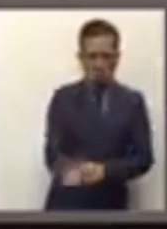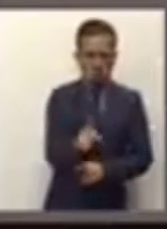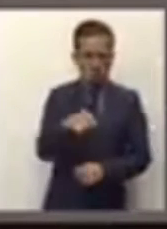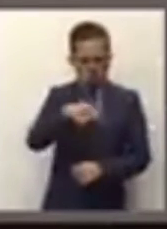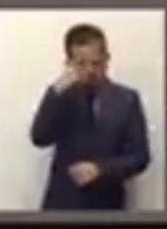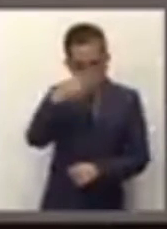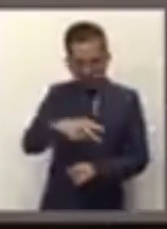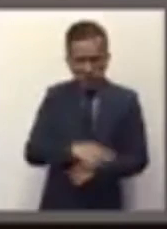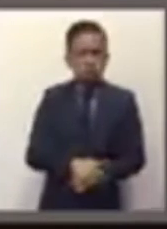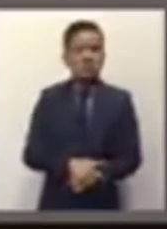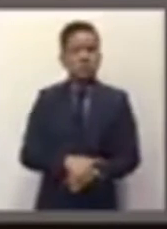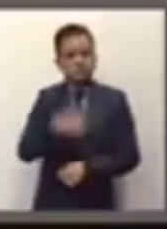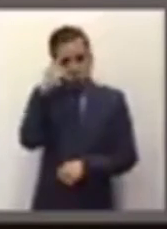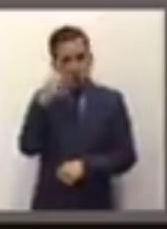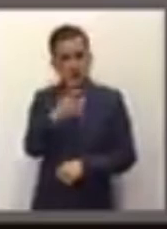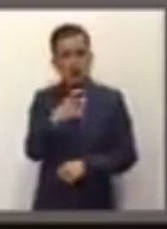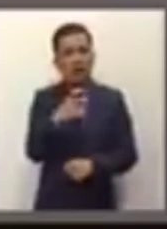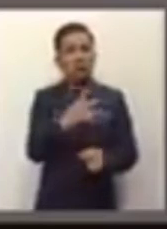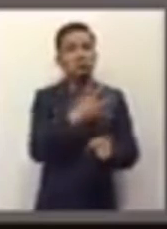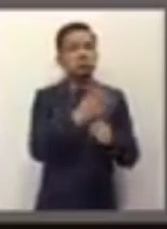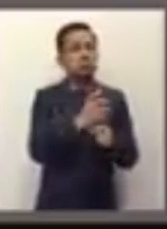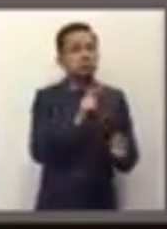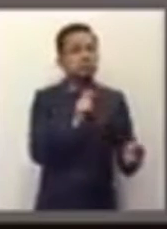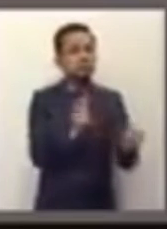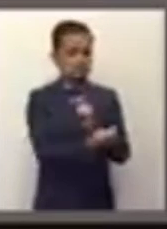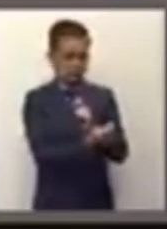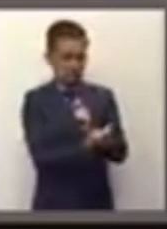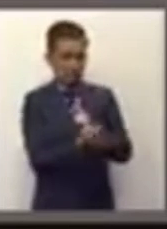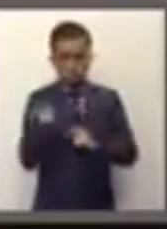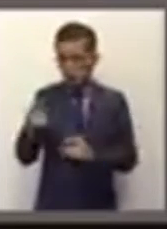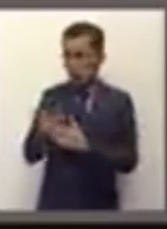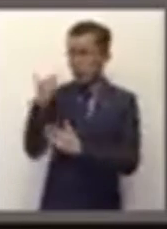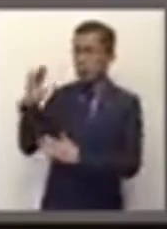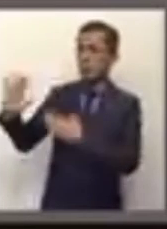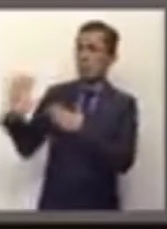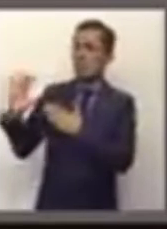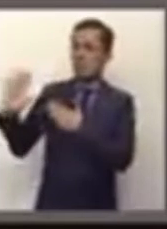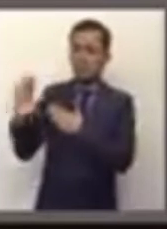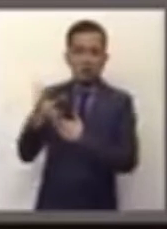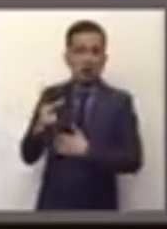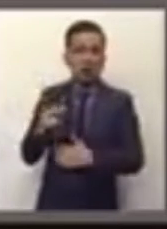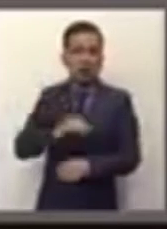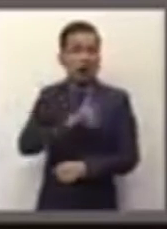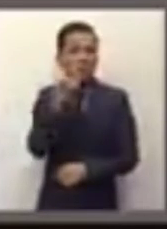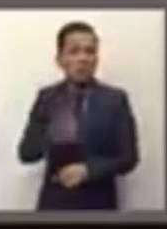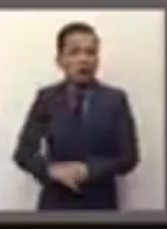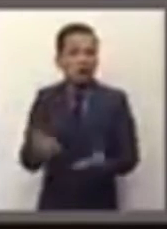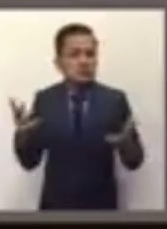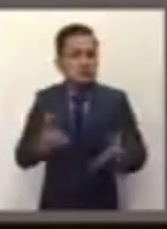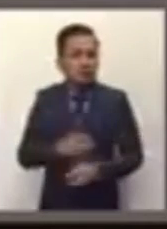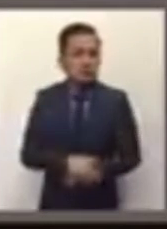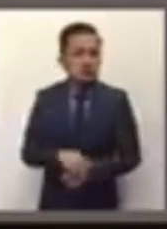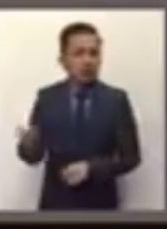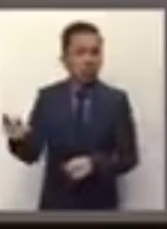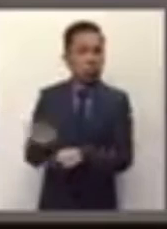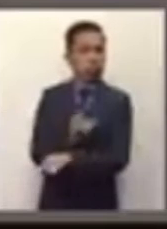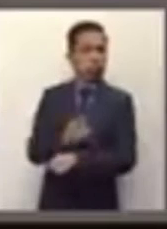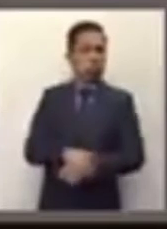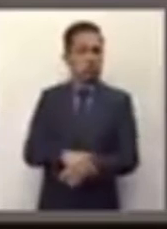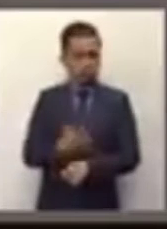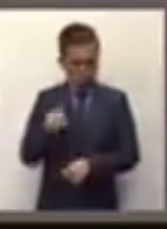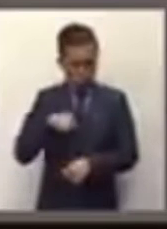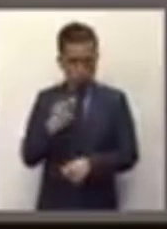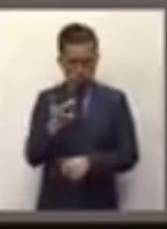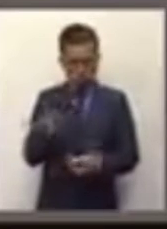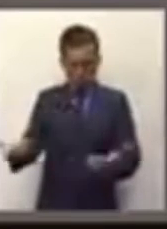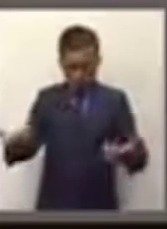vamos a hacer las transformaciones que ustedes ofrecieron y nunca llevaron a cabo. Nosotros no nos vamos a